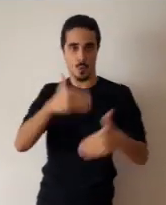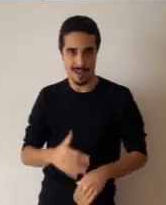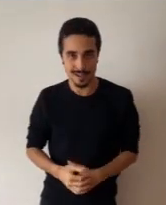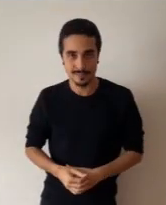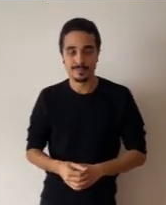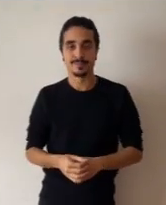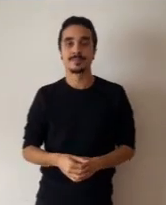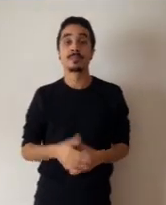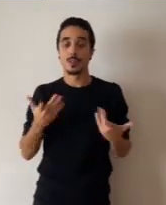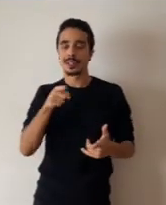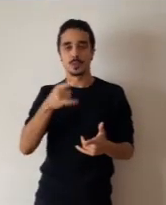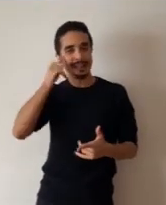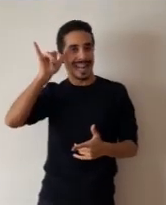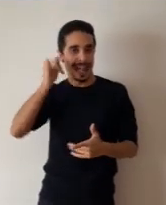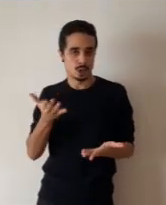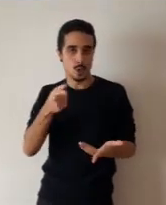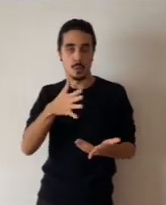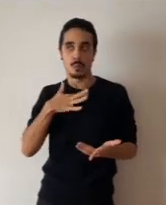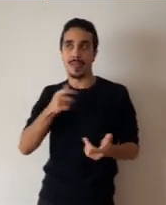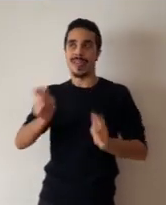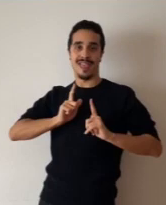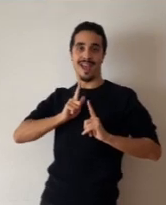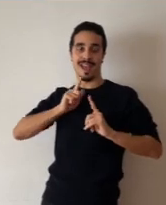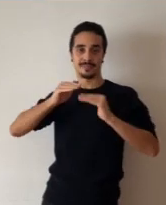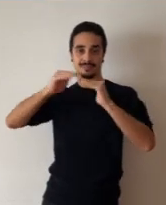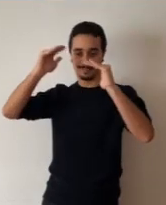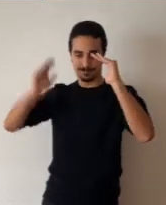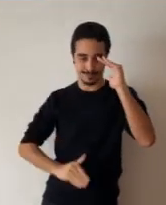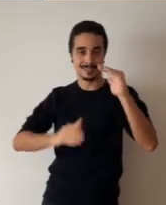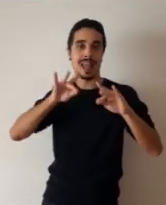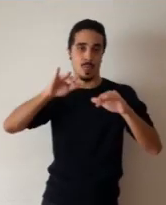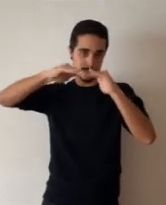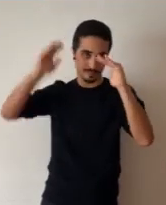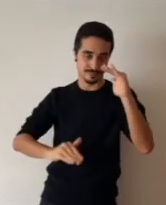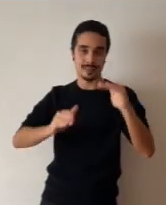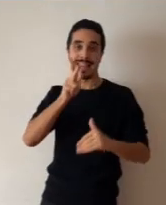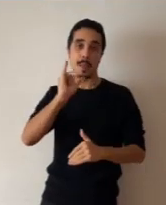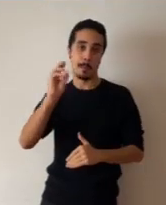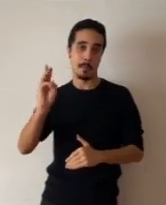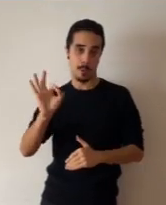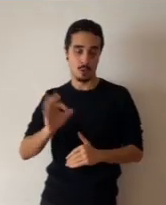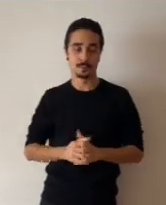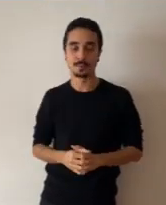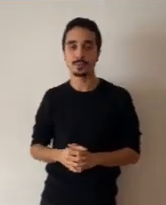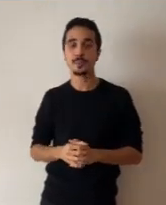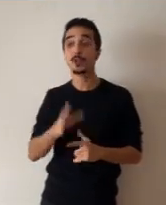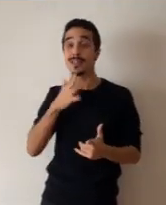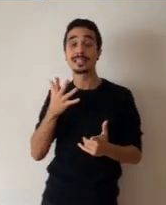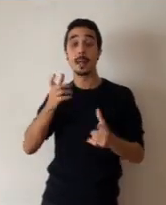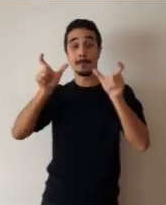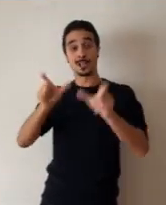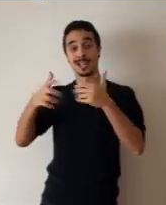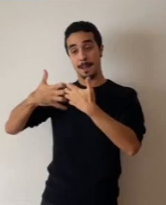Y si te pones más cantidad de insulina, corres el riesgo también de que tengas una hipoglucemia posterior. Eso lo puede hacer las personas que